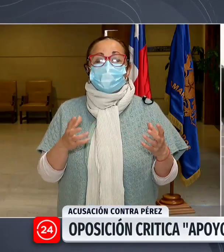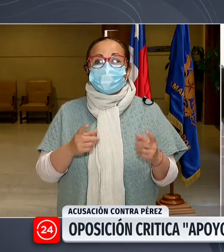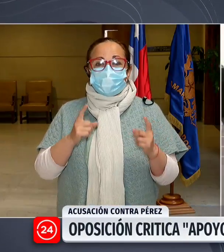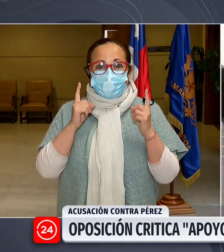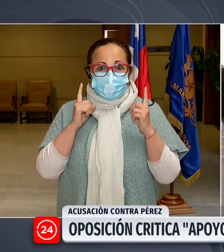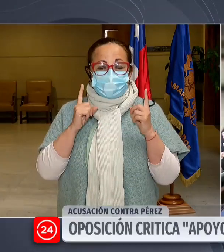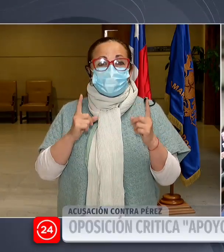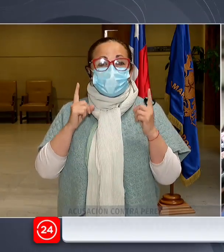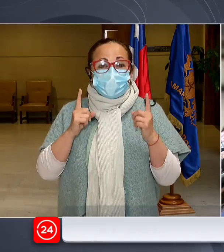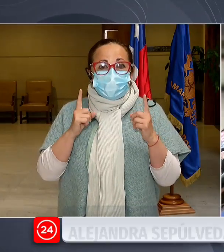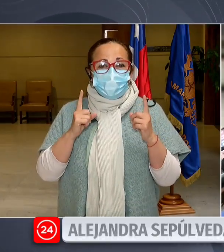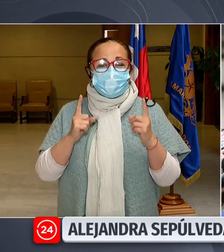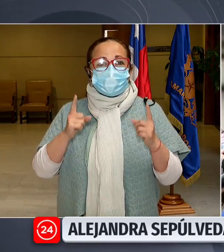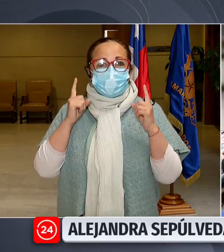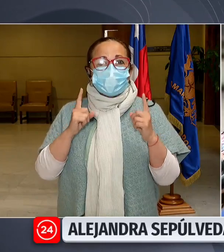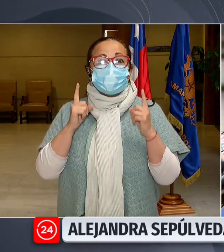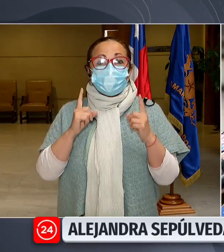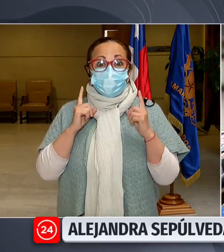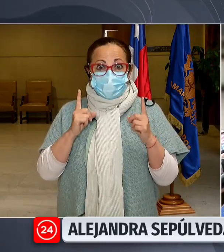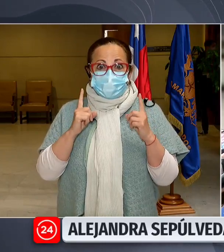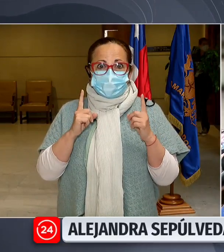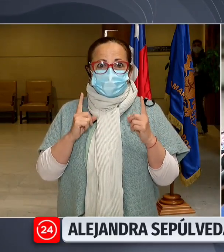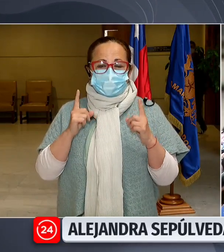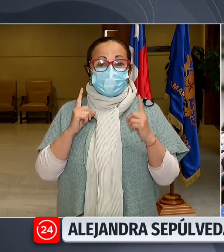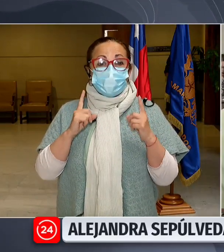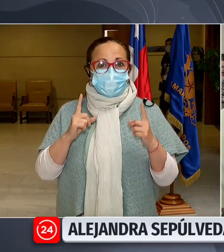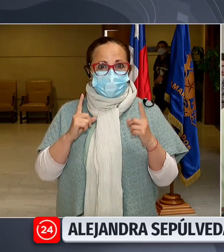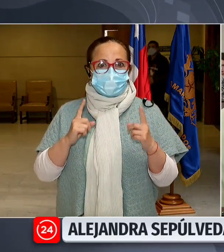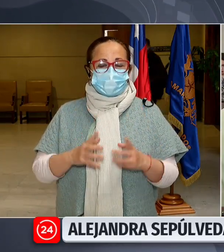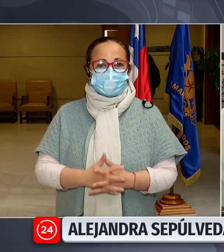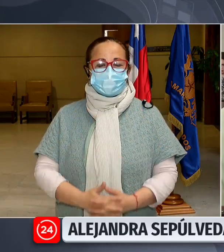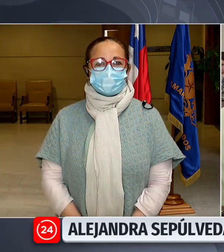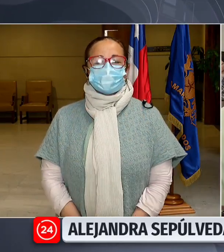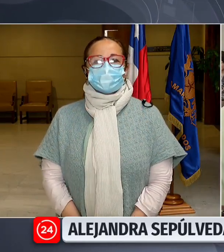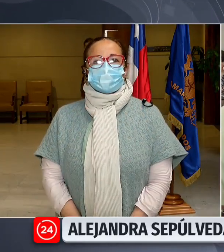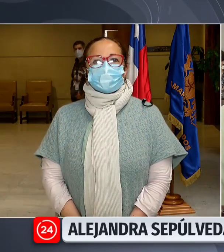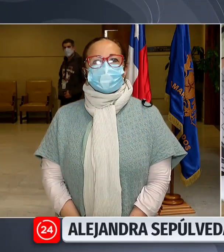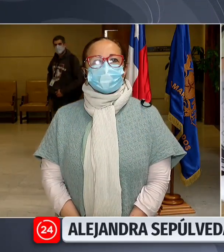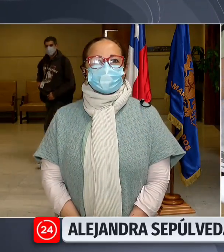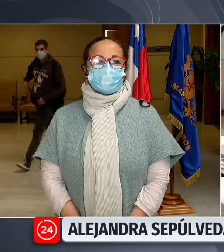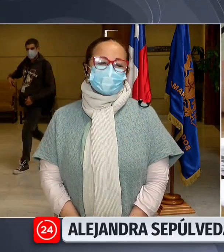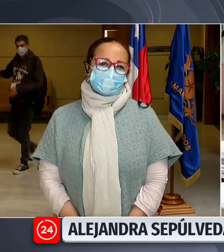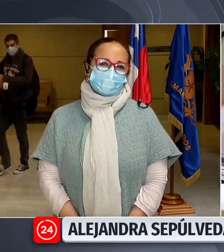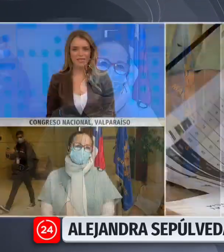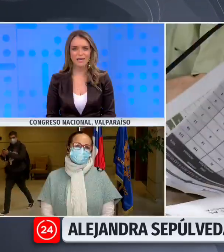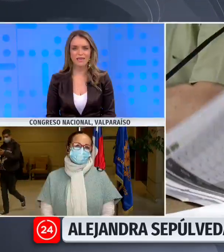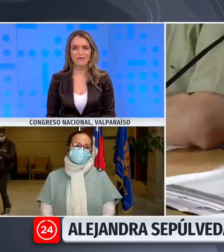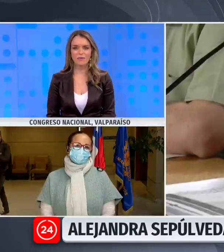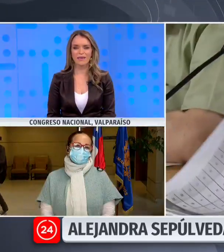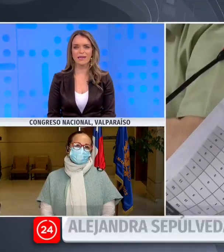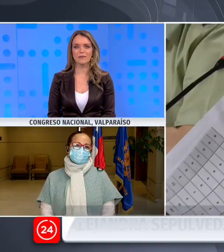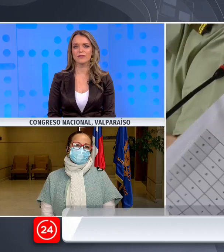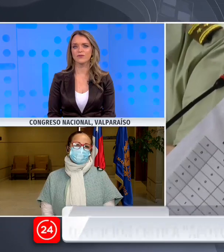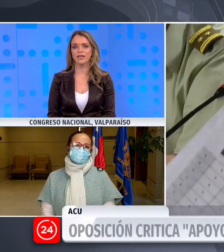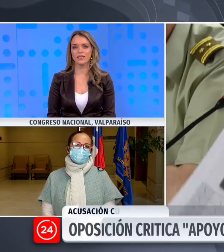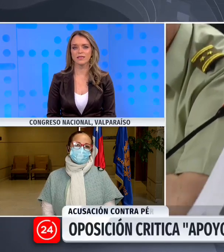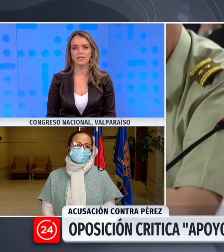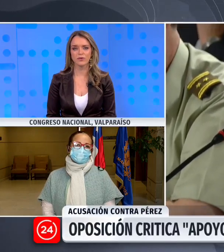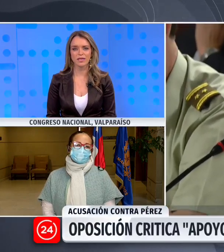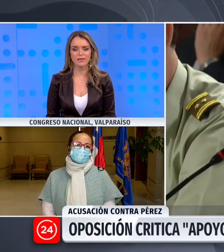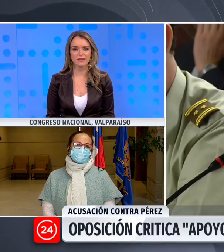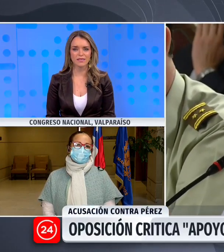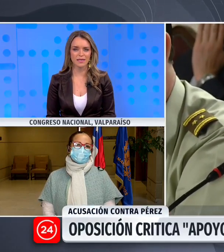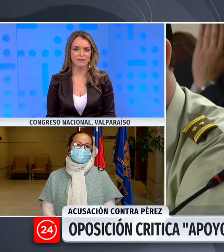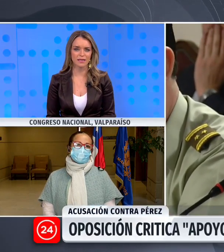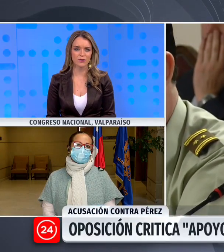sería muy potente. Y ojo, también una señal a la institución que sería muy potente. Diputada, ¿qué responsabilidad le cabe al Parlamento en la